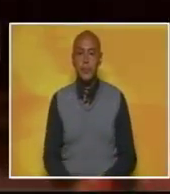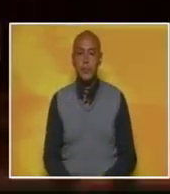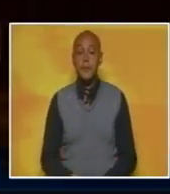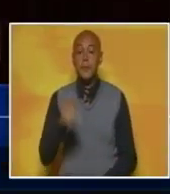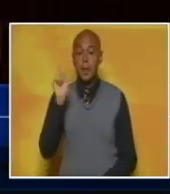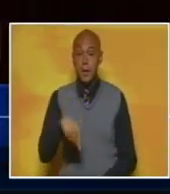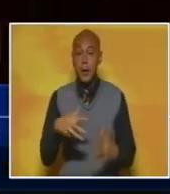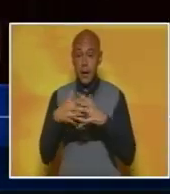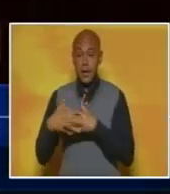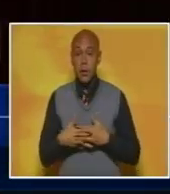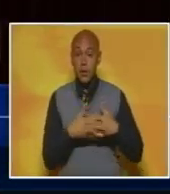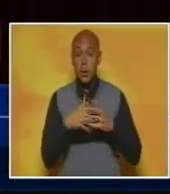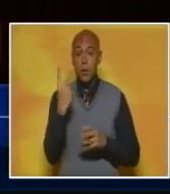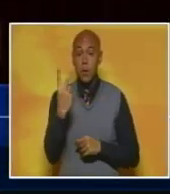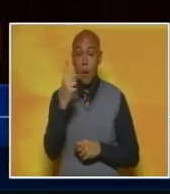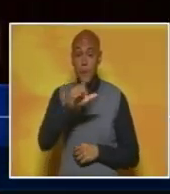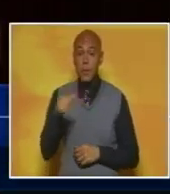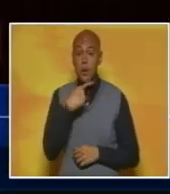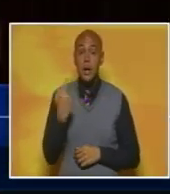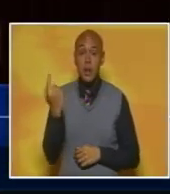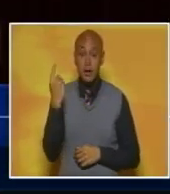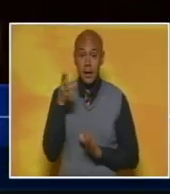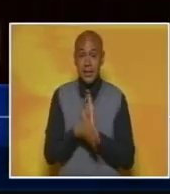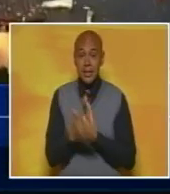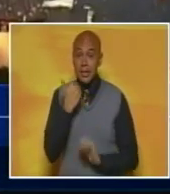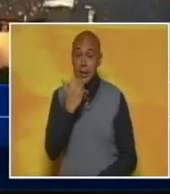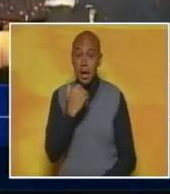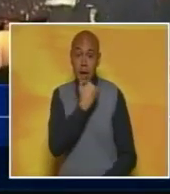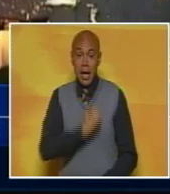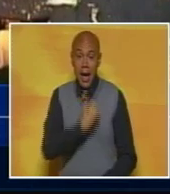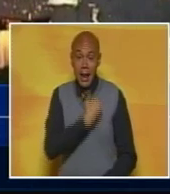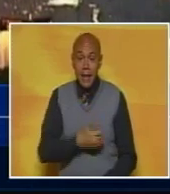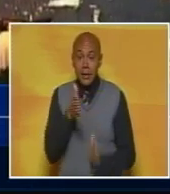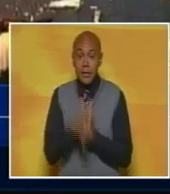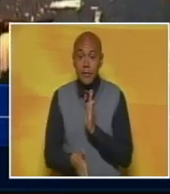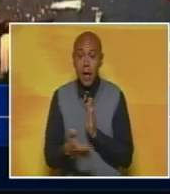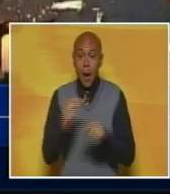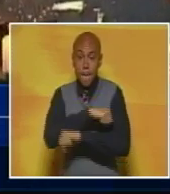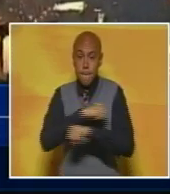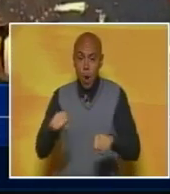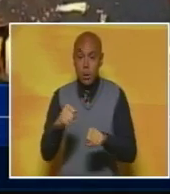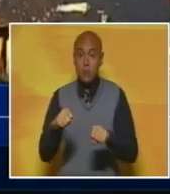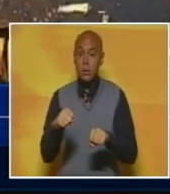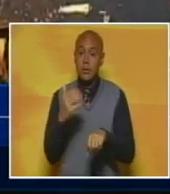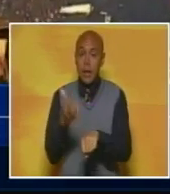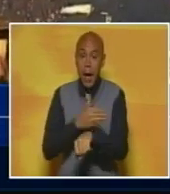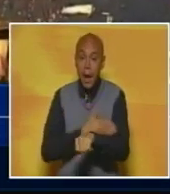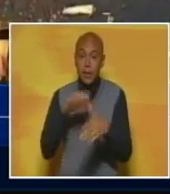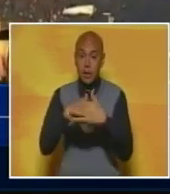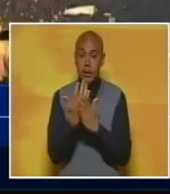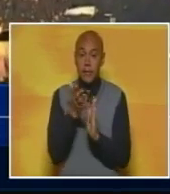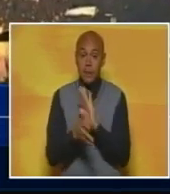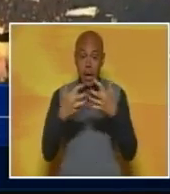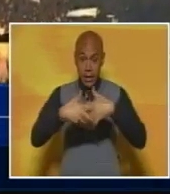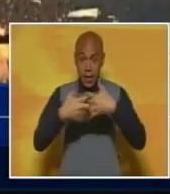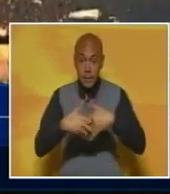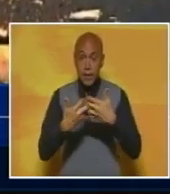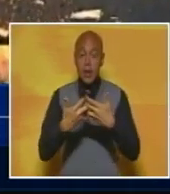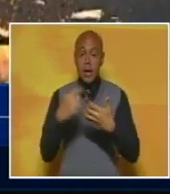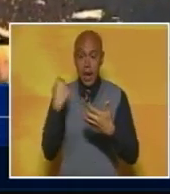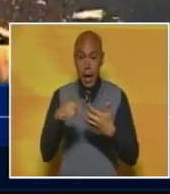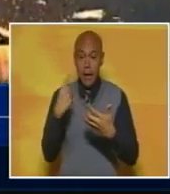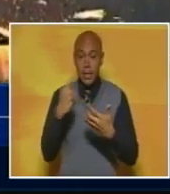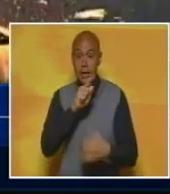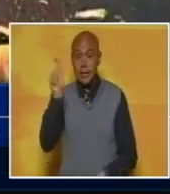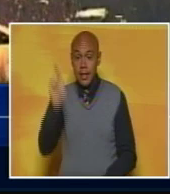En Estados Unidos, al menos 2 personas resultaron heridas tras una explosión registrada poco antes del amanecer en una planta industrial en el noreste de